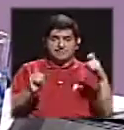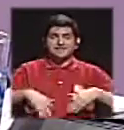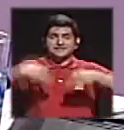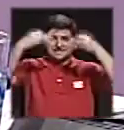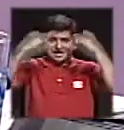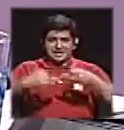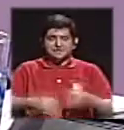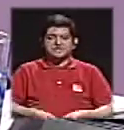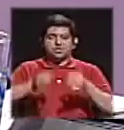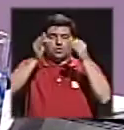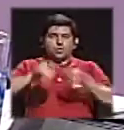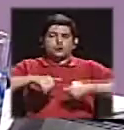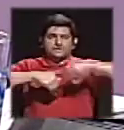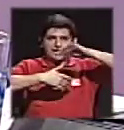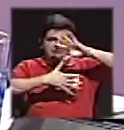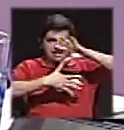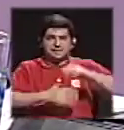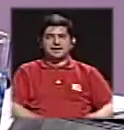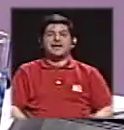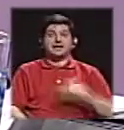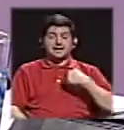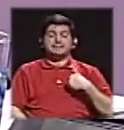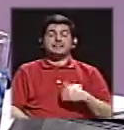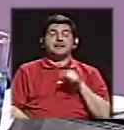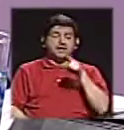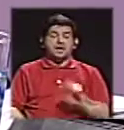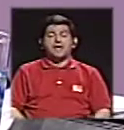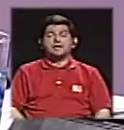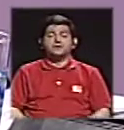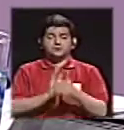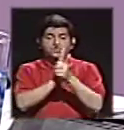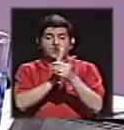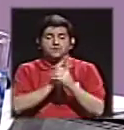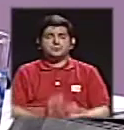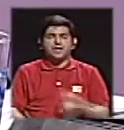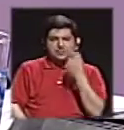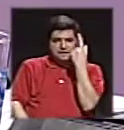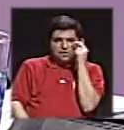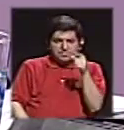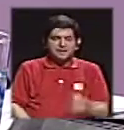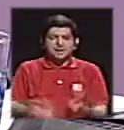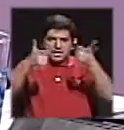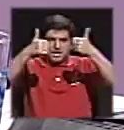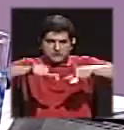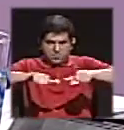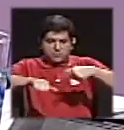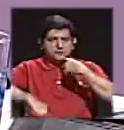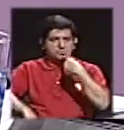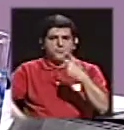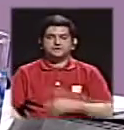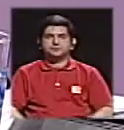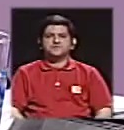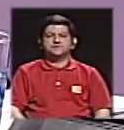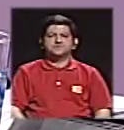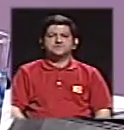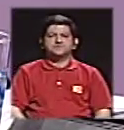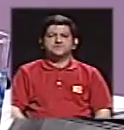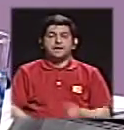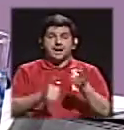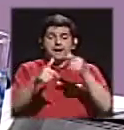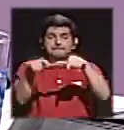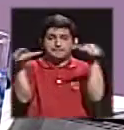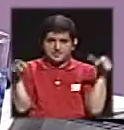fallo de la Corte Interamericana, que es la que tiene la facultad para interpretar la convención, que dice que, en